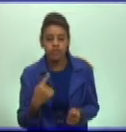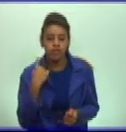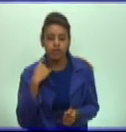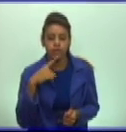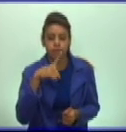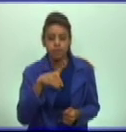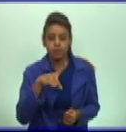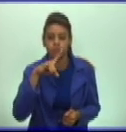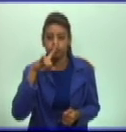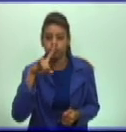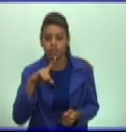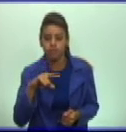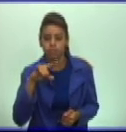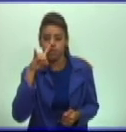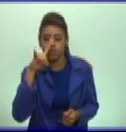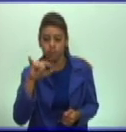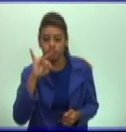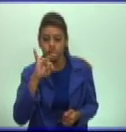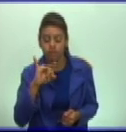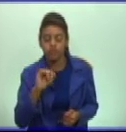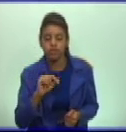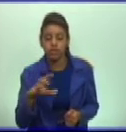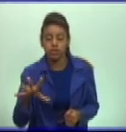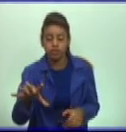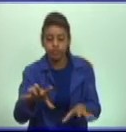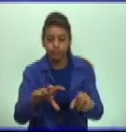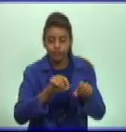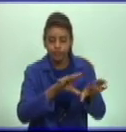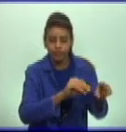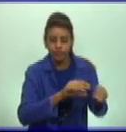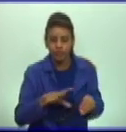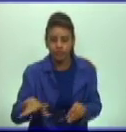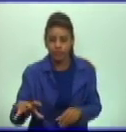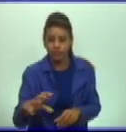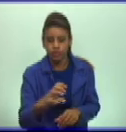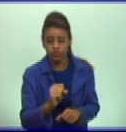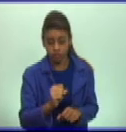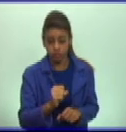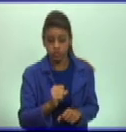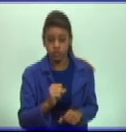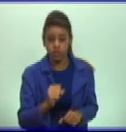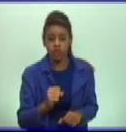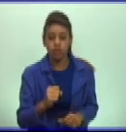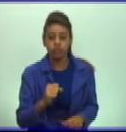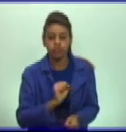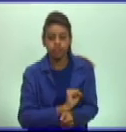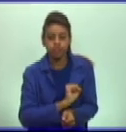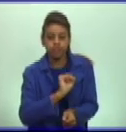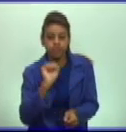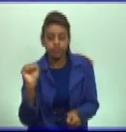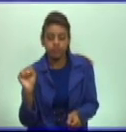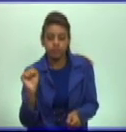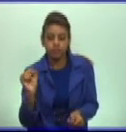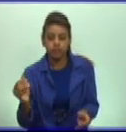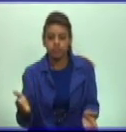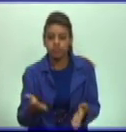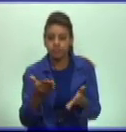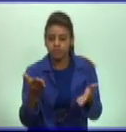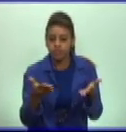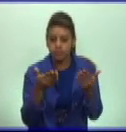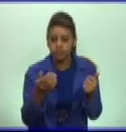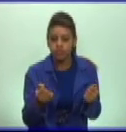1997, después de haber adoptado todas esas medidas, se logra entonces llevar a cabo un proceso para